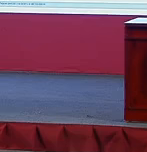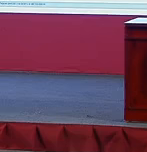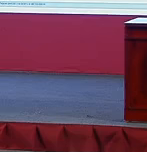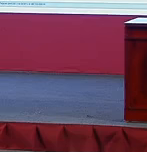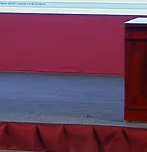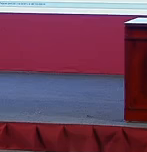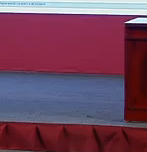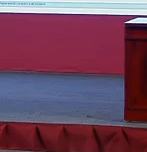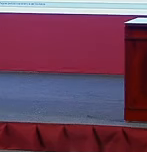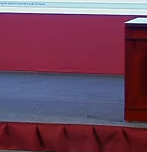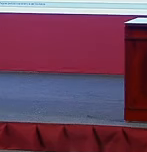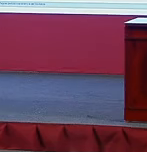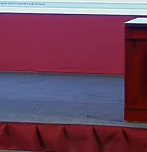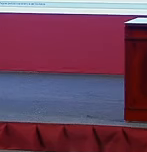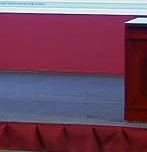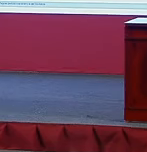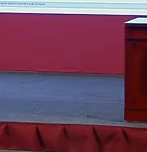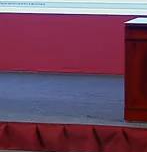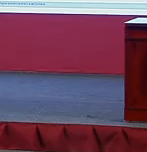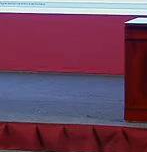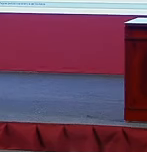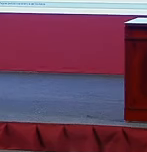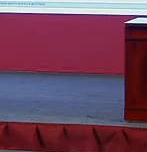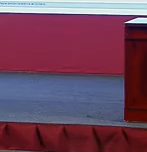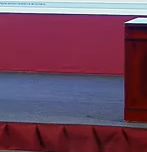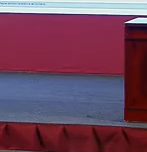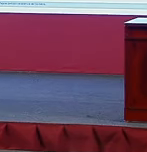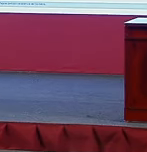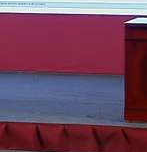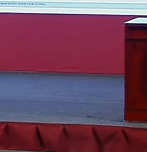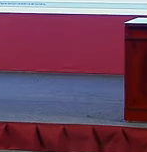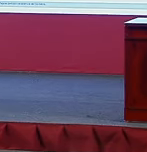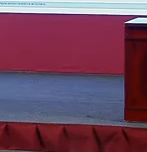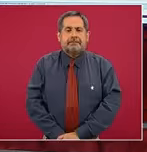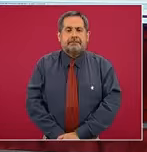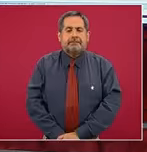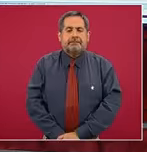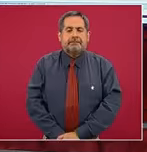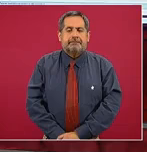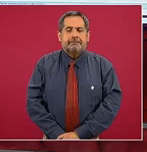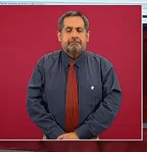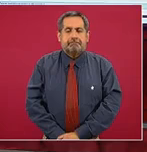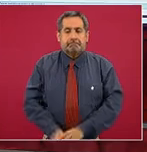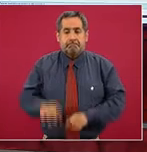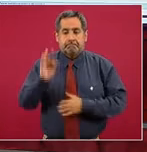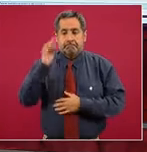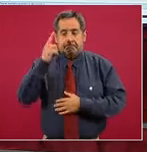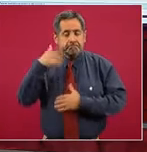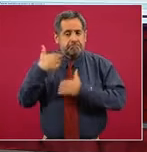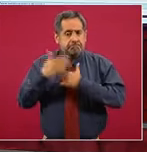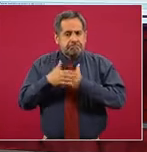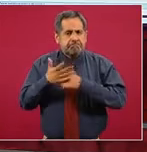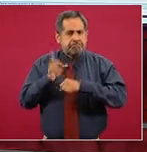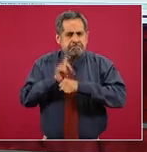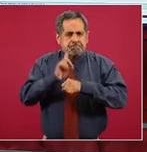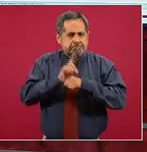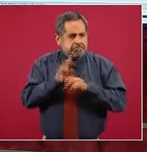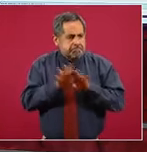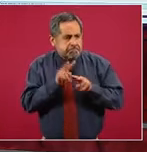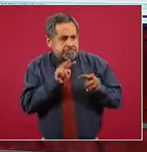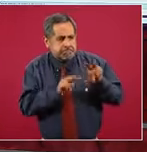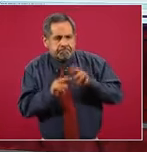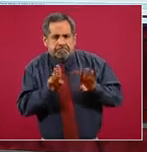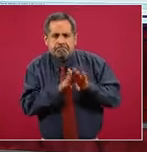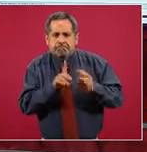que especialmente en los grupos de riesgo pueda tener cualquier estrategia para hacer un monitoreo diario de estos pacientes, para